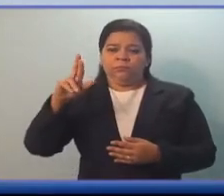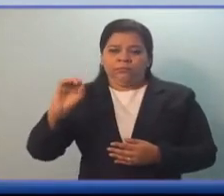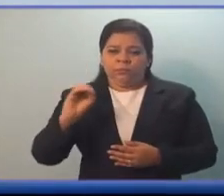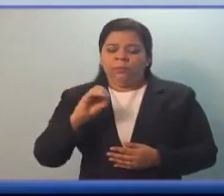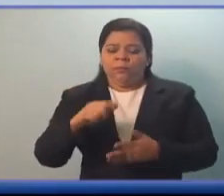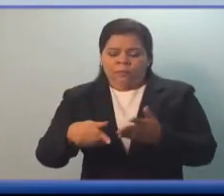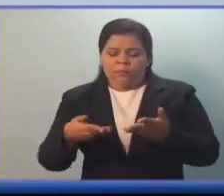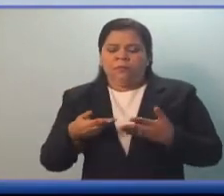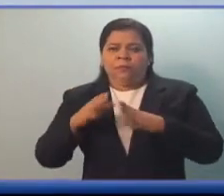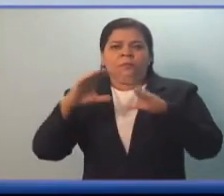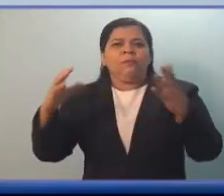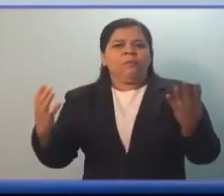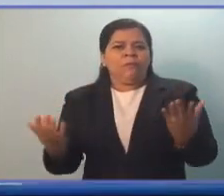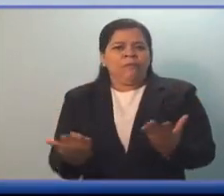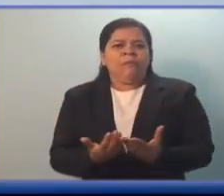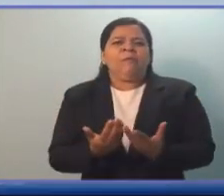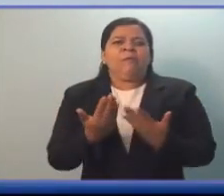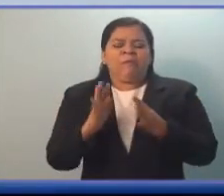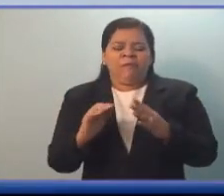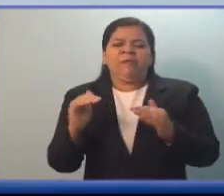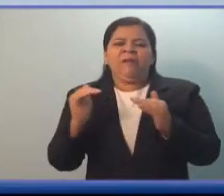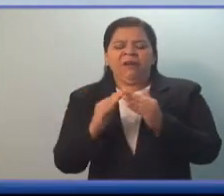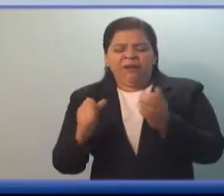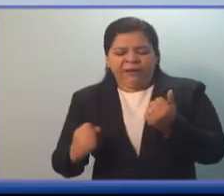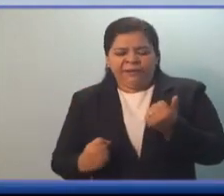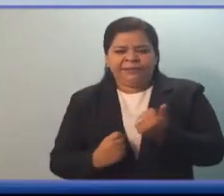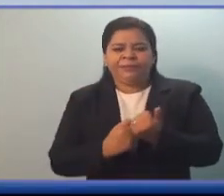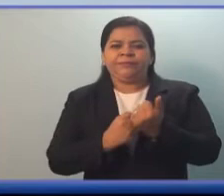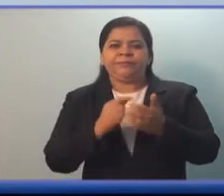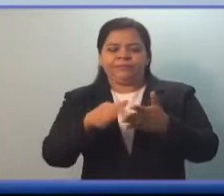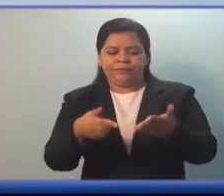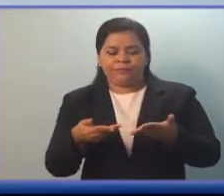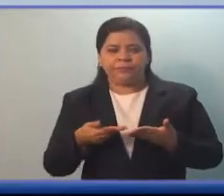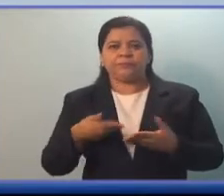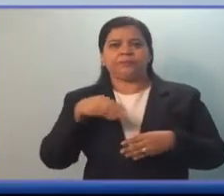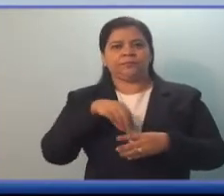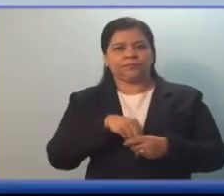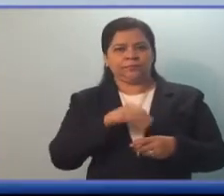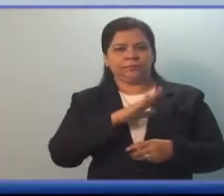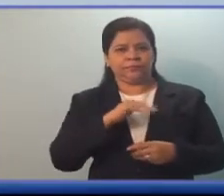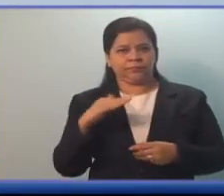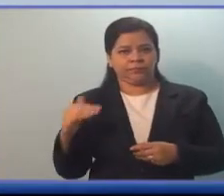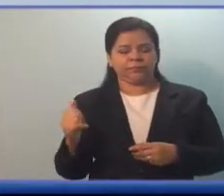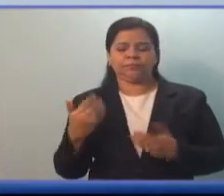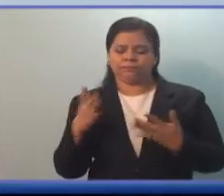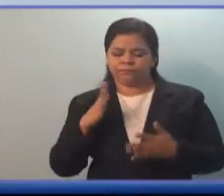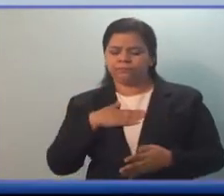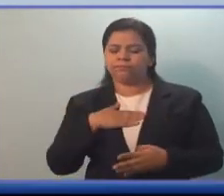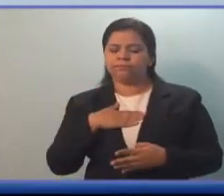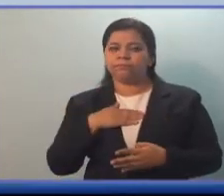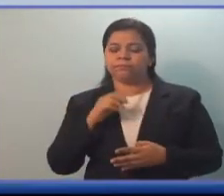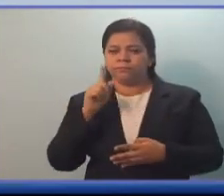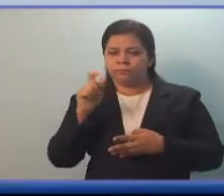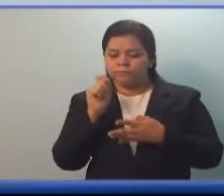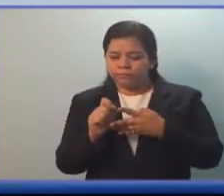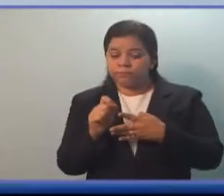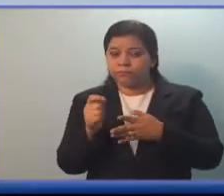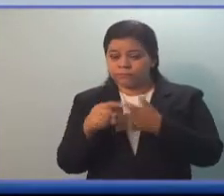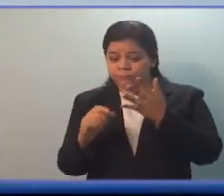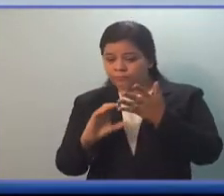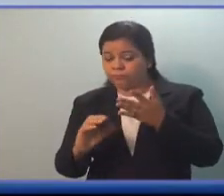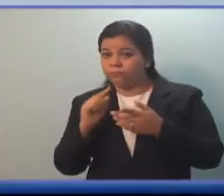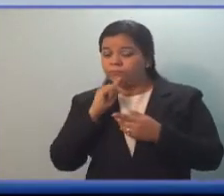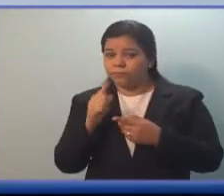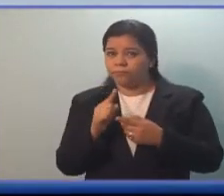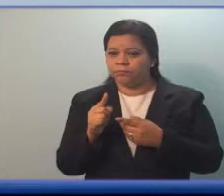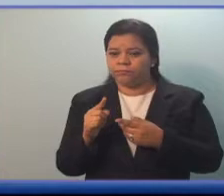no perdamos de vista también que es supletorio del derecho interno. Hay un principio en la Constitución que dice que en caso de